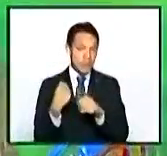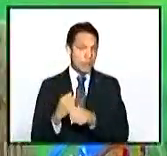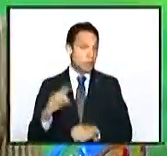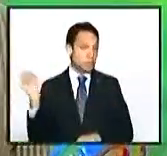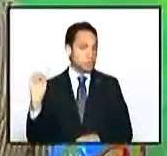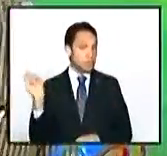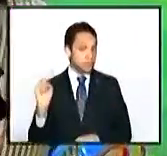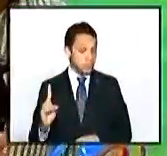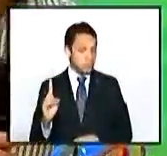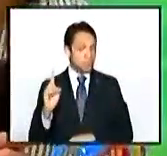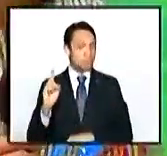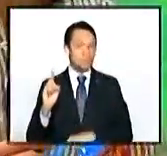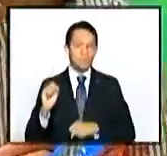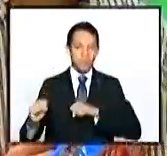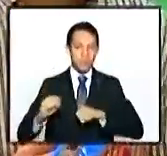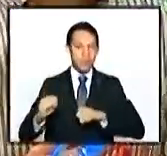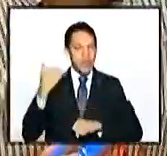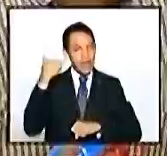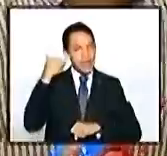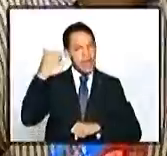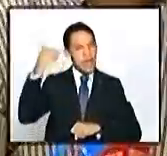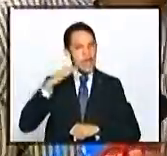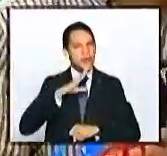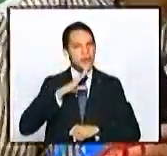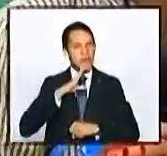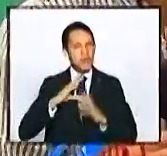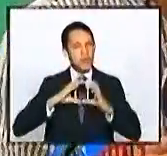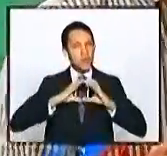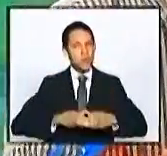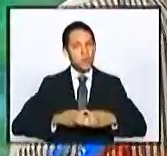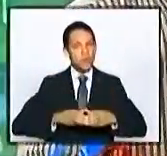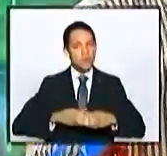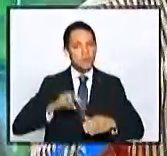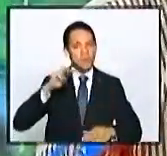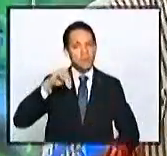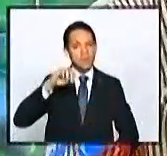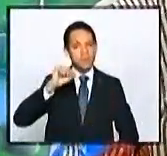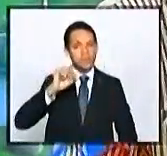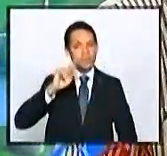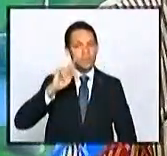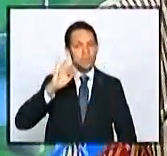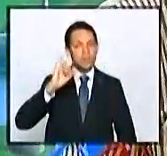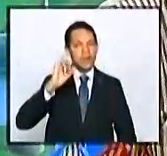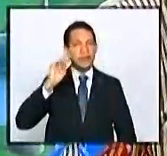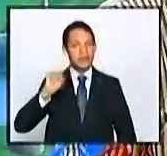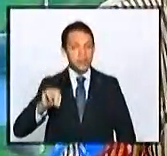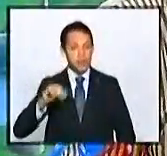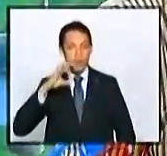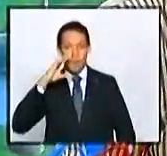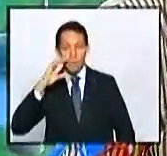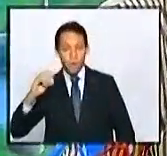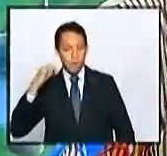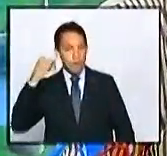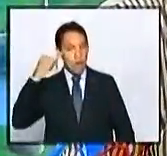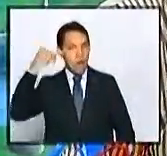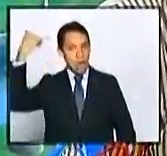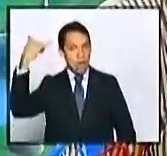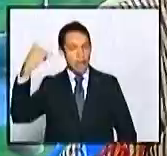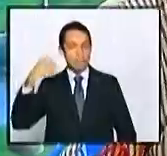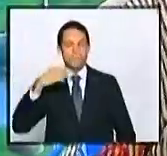El fundador de este movimiento, por decirlo así, es el doctor Martin Seligman. Él empieza hace 20